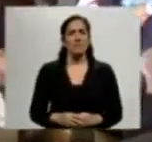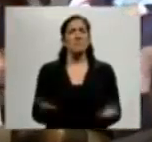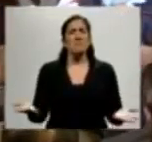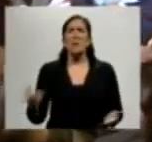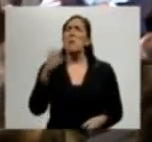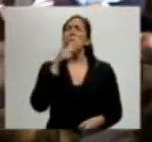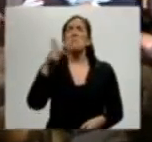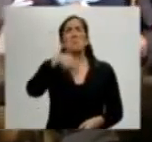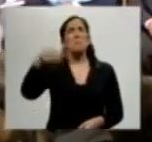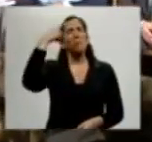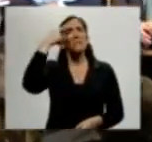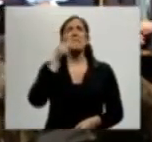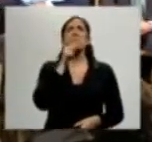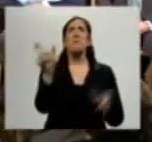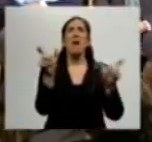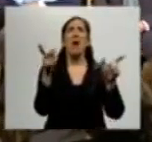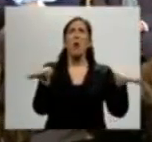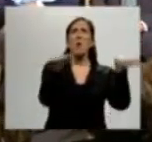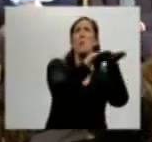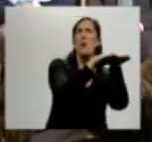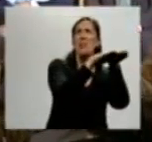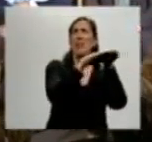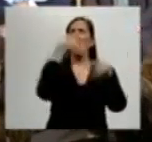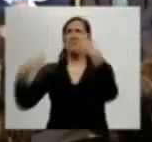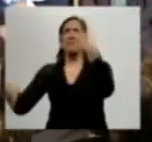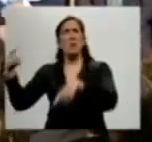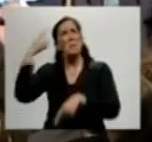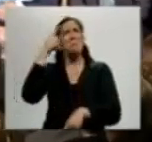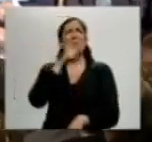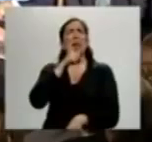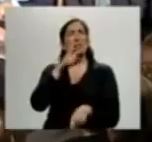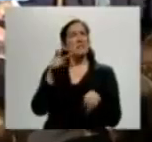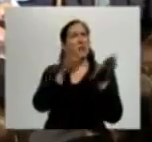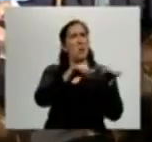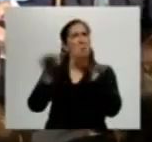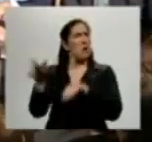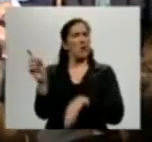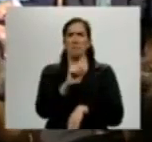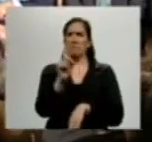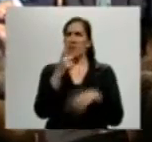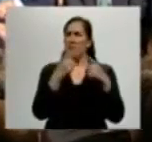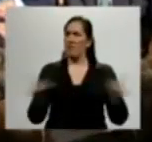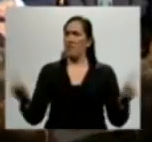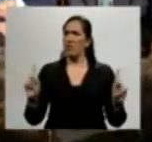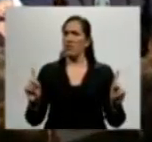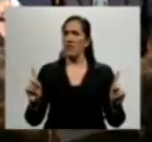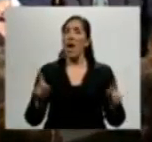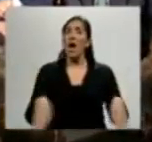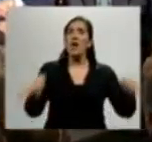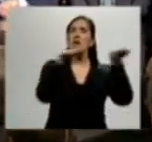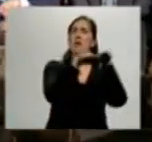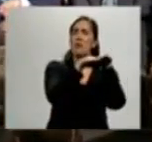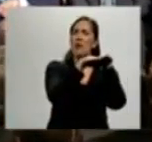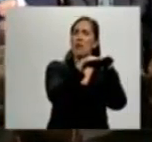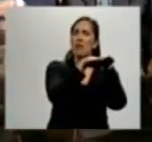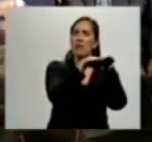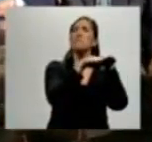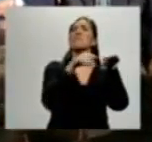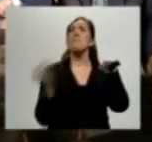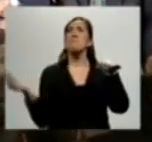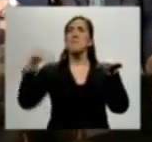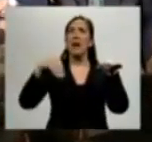parecen lo mismo, dijera Silvio Rodríguez en su canción, pero no es igual. Igualdad y diversidad, ahí sí